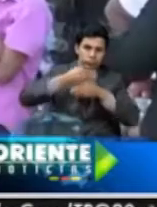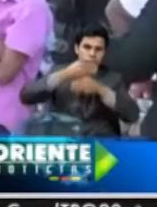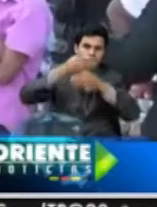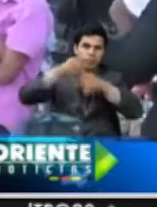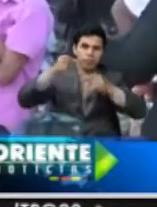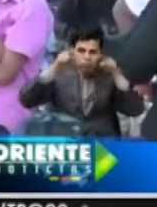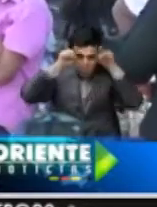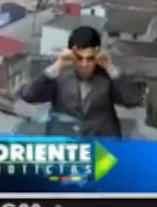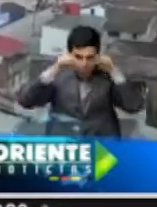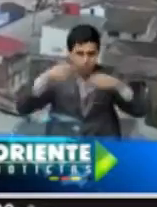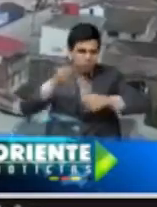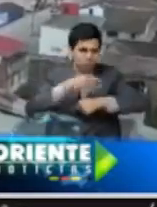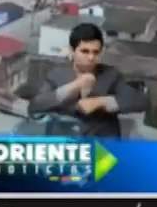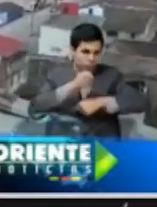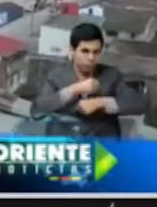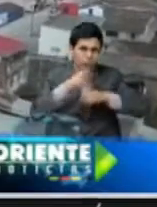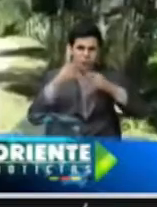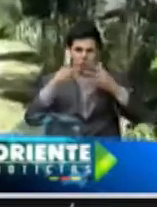la Plaza de Mercado.